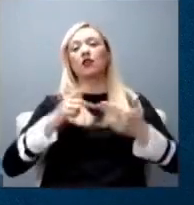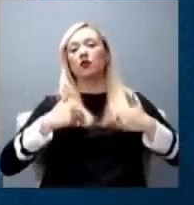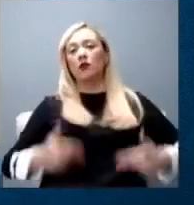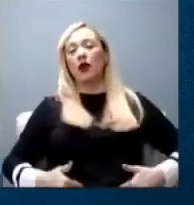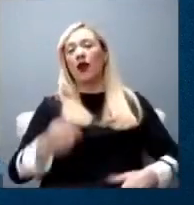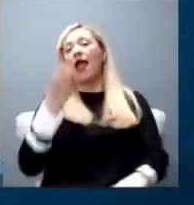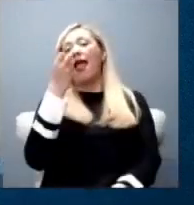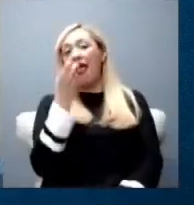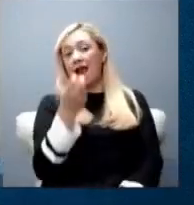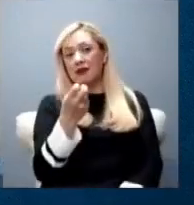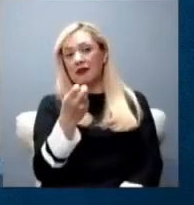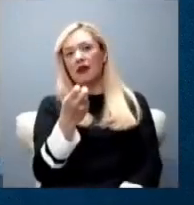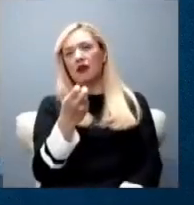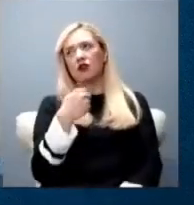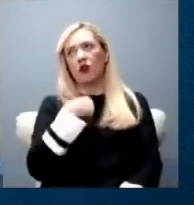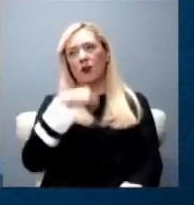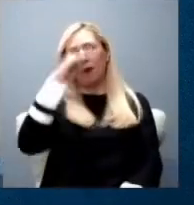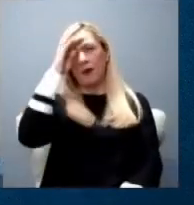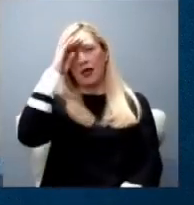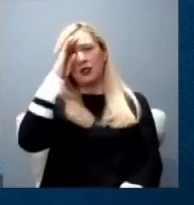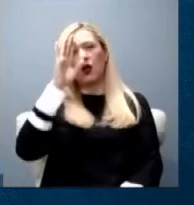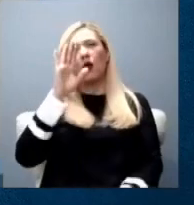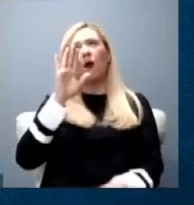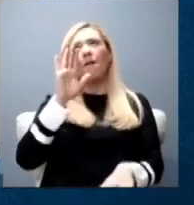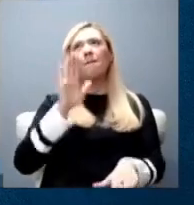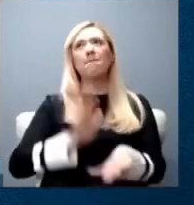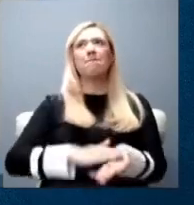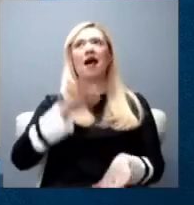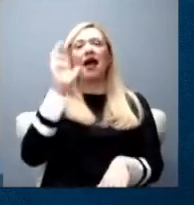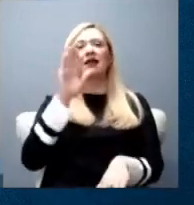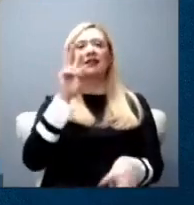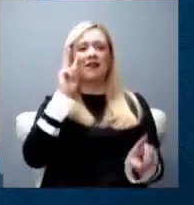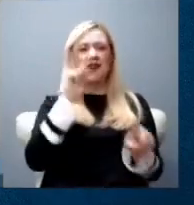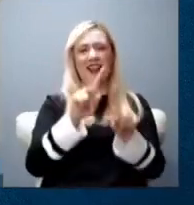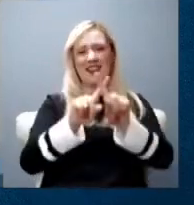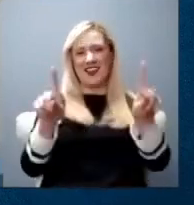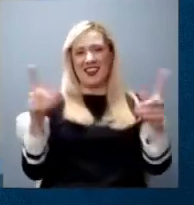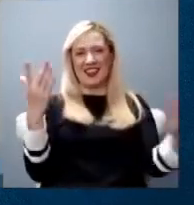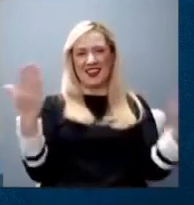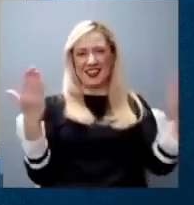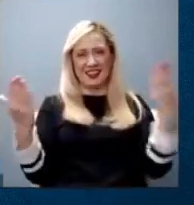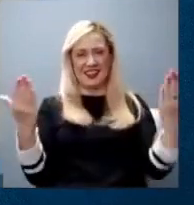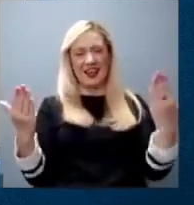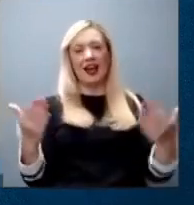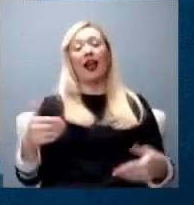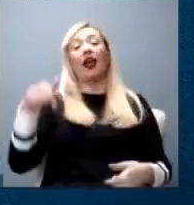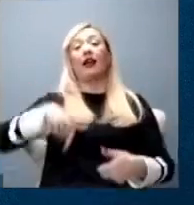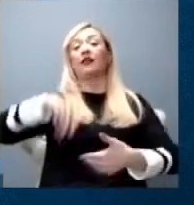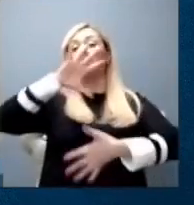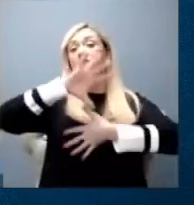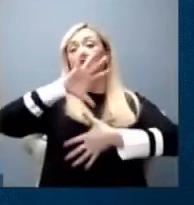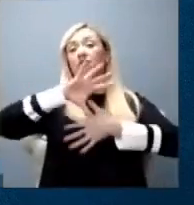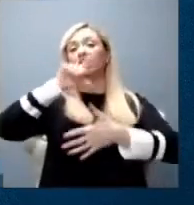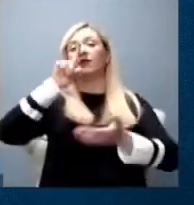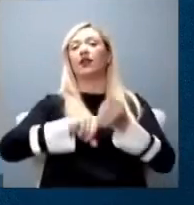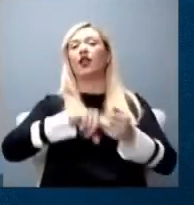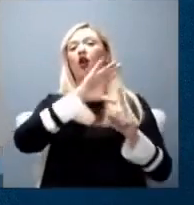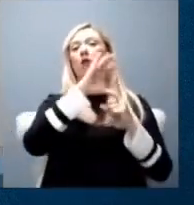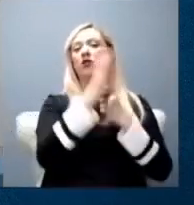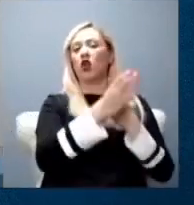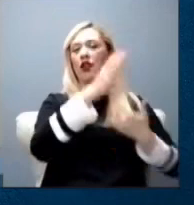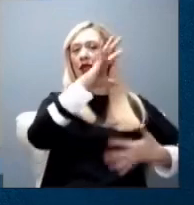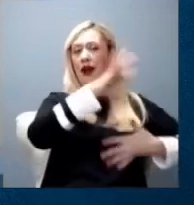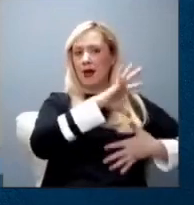son, me parece, las diferencias más marcadas. El ámbito del sistema interamericano integran la Comisión Interamericana